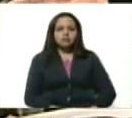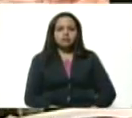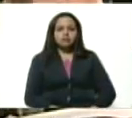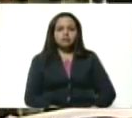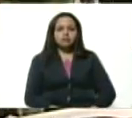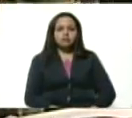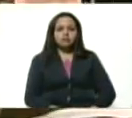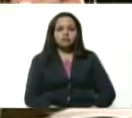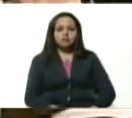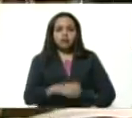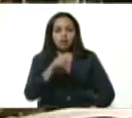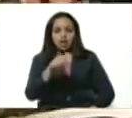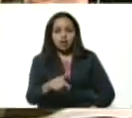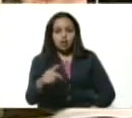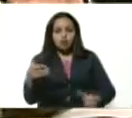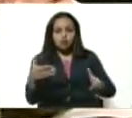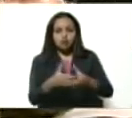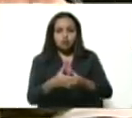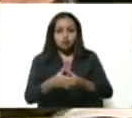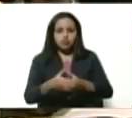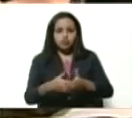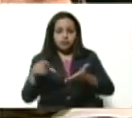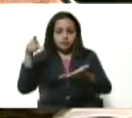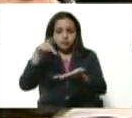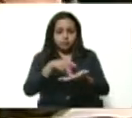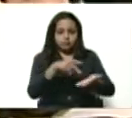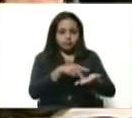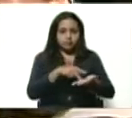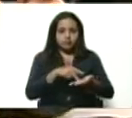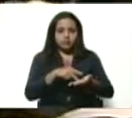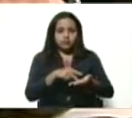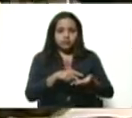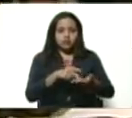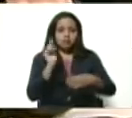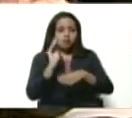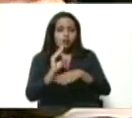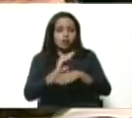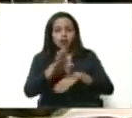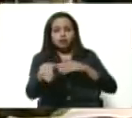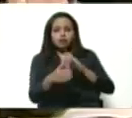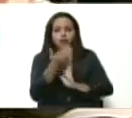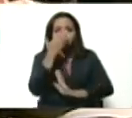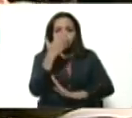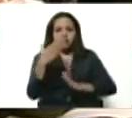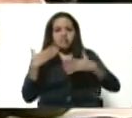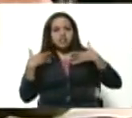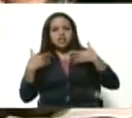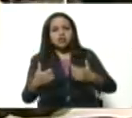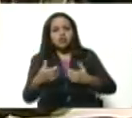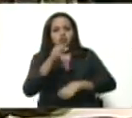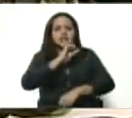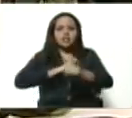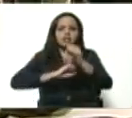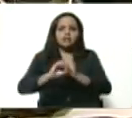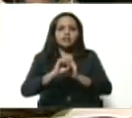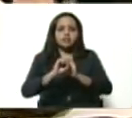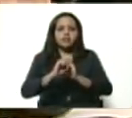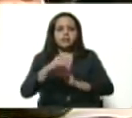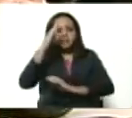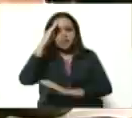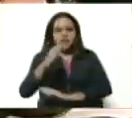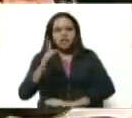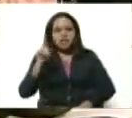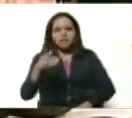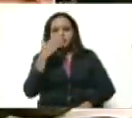una autoridad única que estará ya a estar allí presente para garantizar que en todos los frentes batalla el frente a la salud el frente a la defensa militar pero también